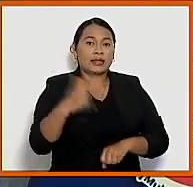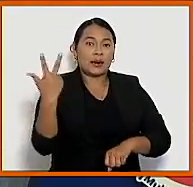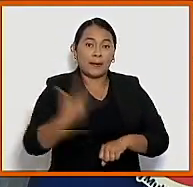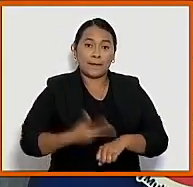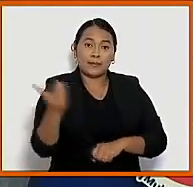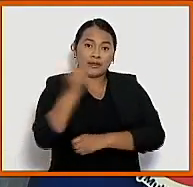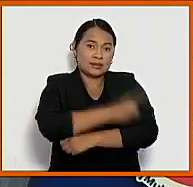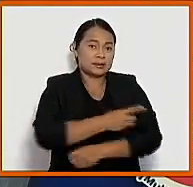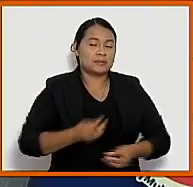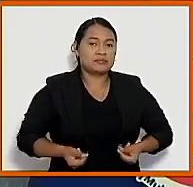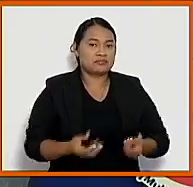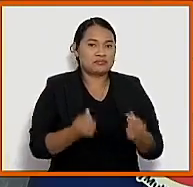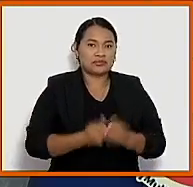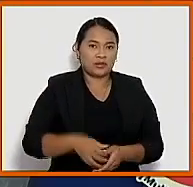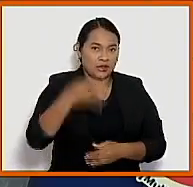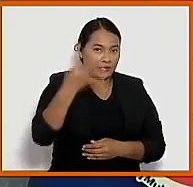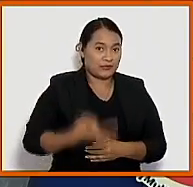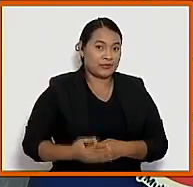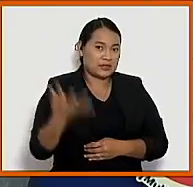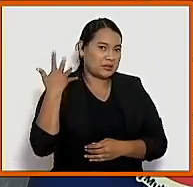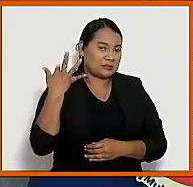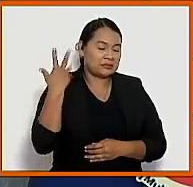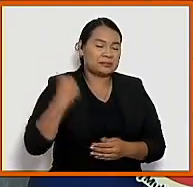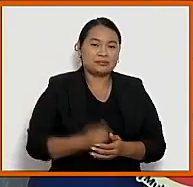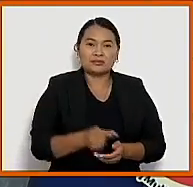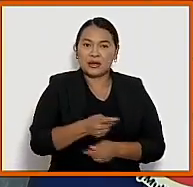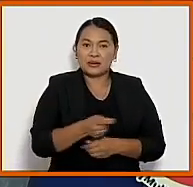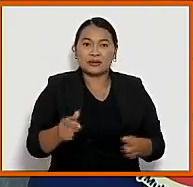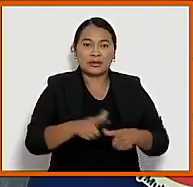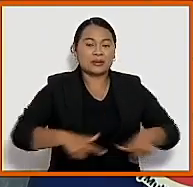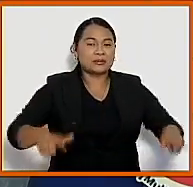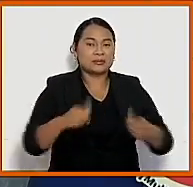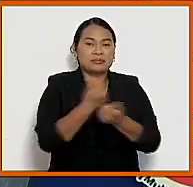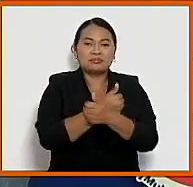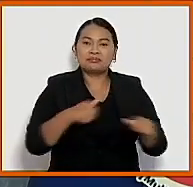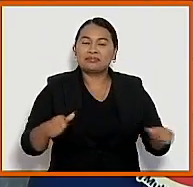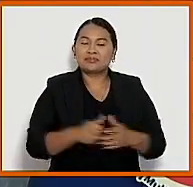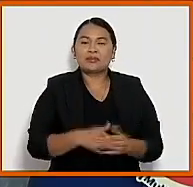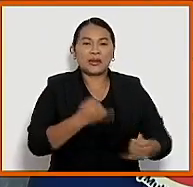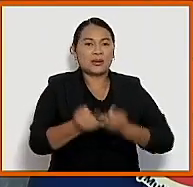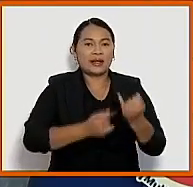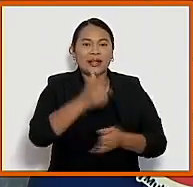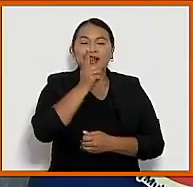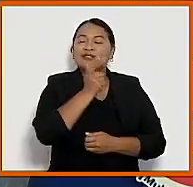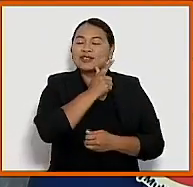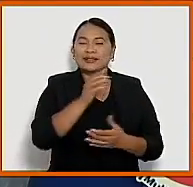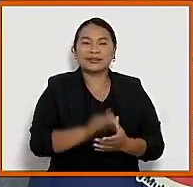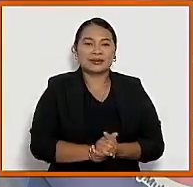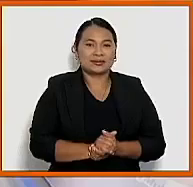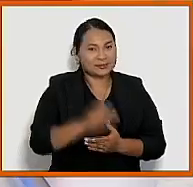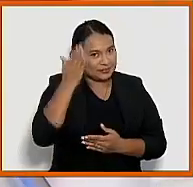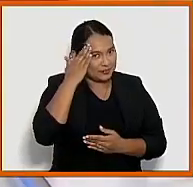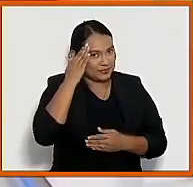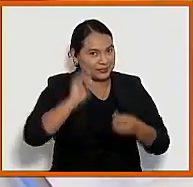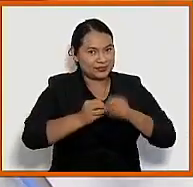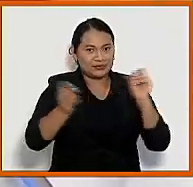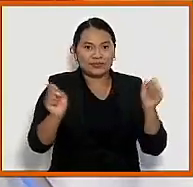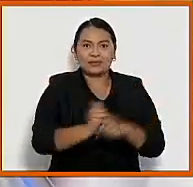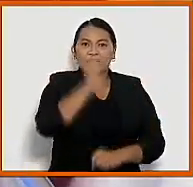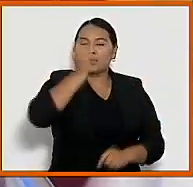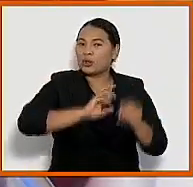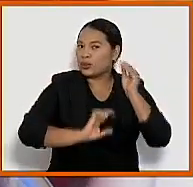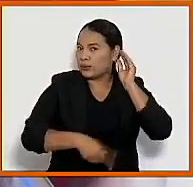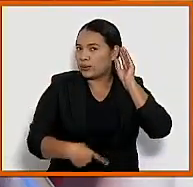conveniente. A jugar se ha dicho con Loto, donde quiera que estés. Ahora sí vamos a conocer el primer dígito para Diaria. Atento.